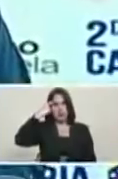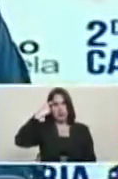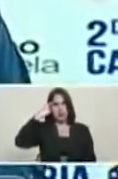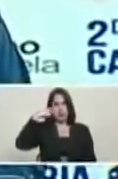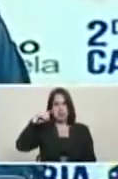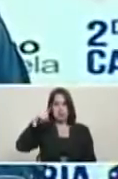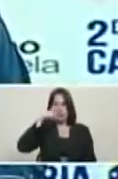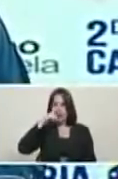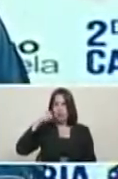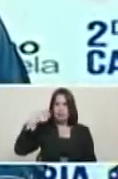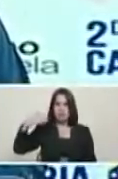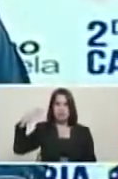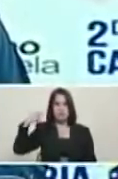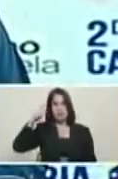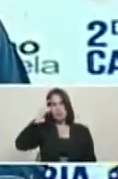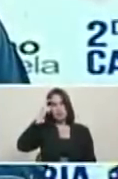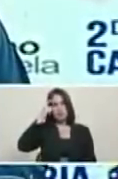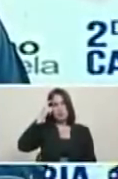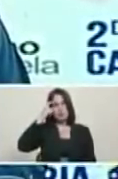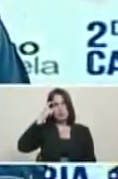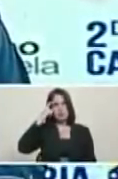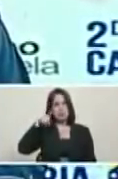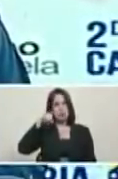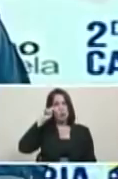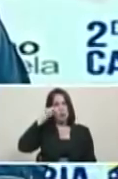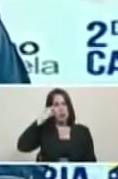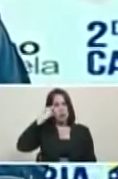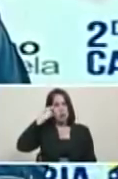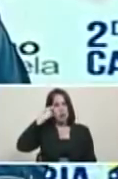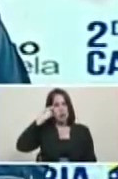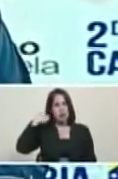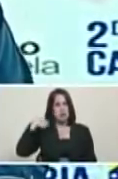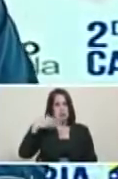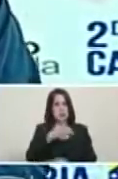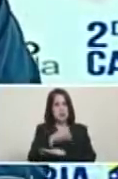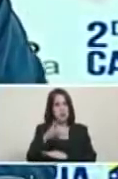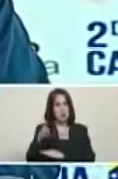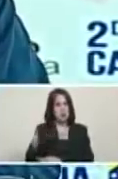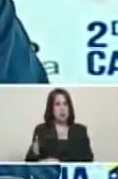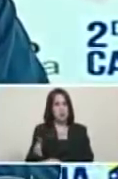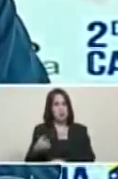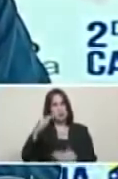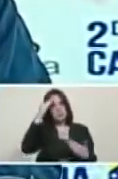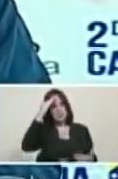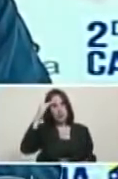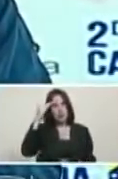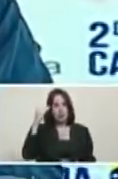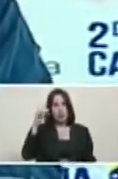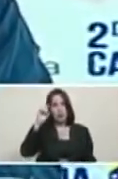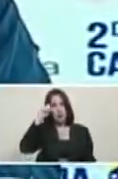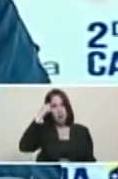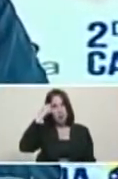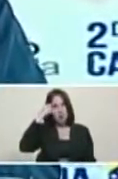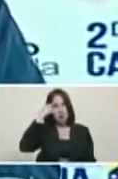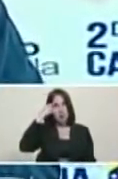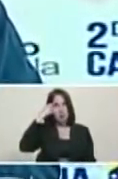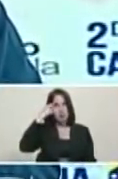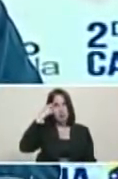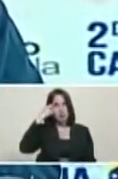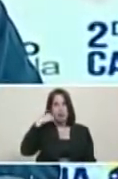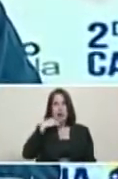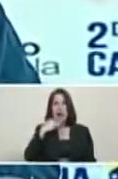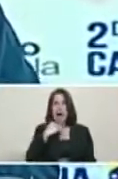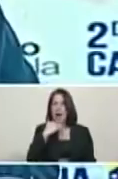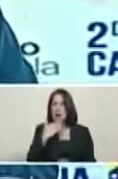esos días, ¿te acuerdas, Israel? Que íbamos, dale un saludo a Israel, recuerda, tráenos algún